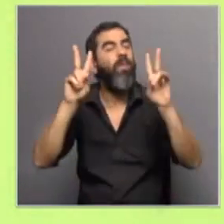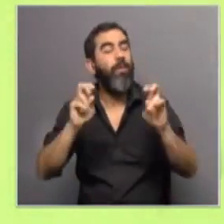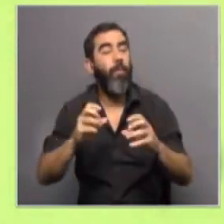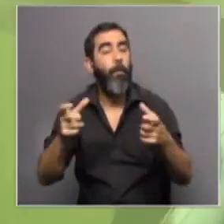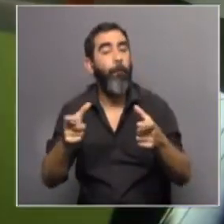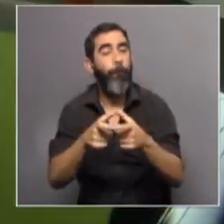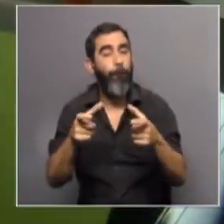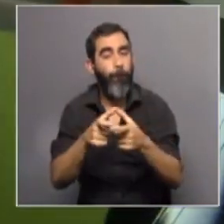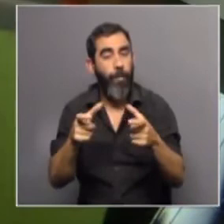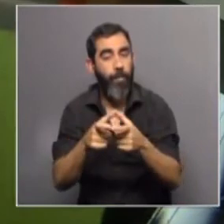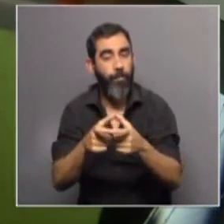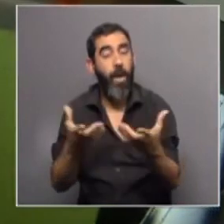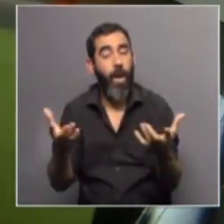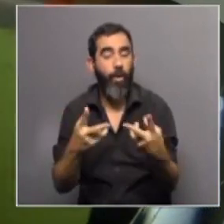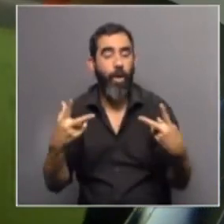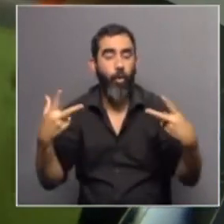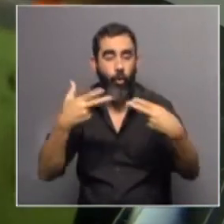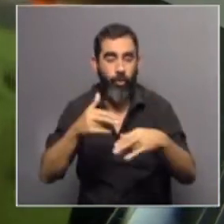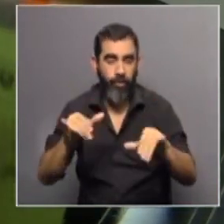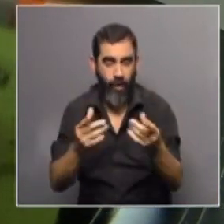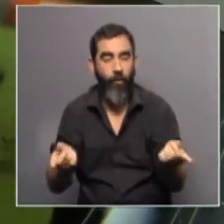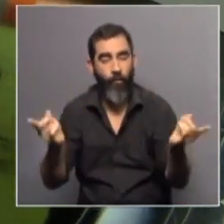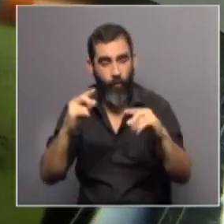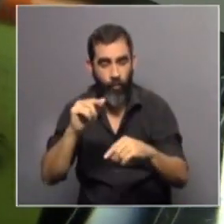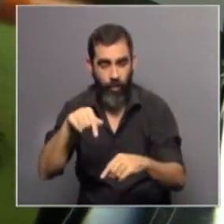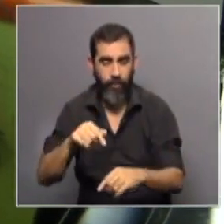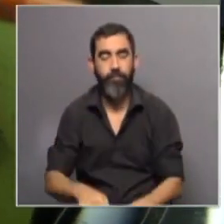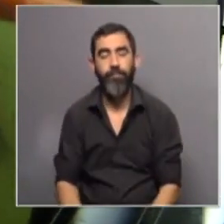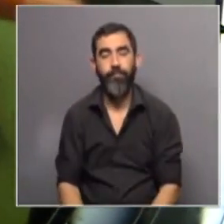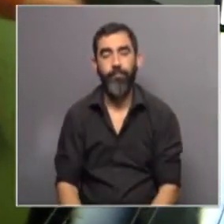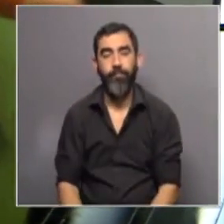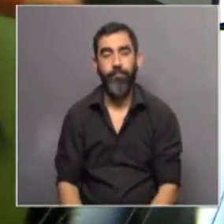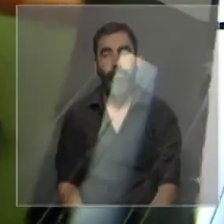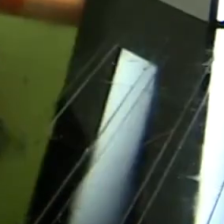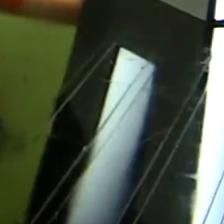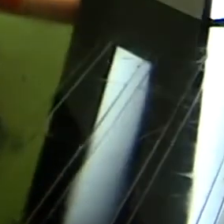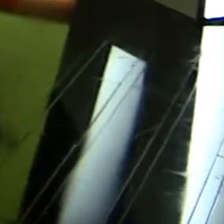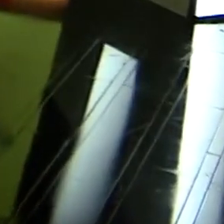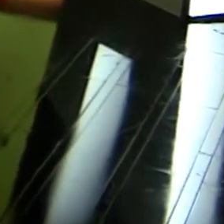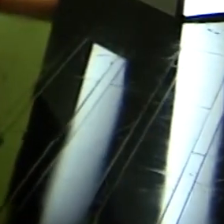papas. Ahora, primera tanda, ya volvemos aquí en TV Ciudad.